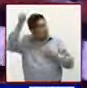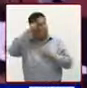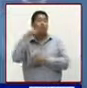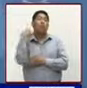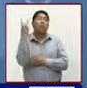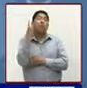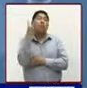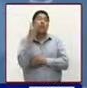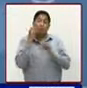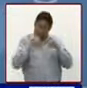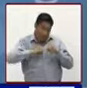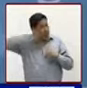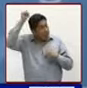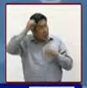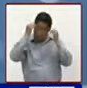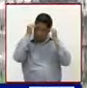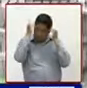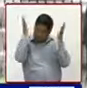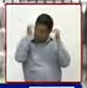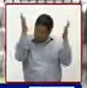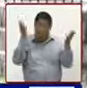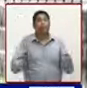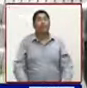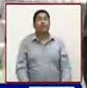si nos merecemos la victoria, ojalá